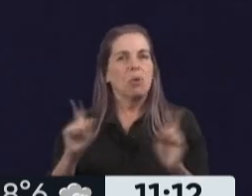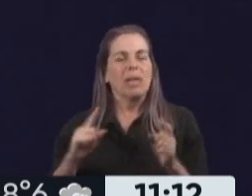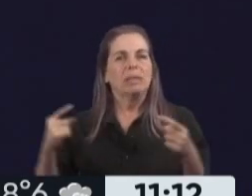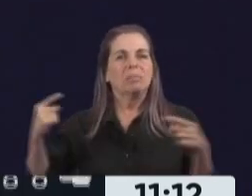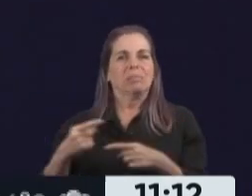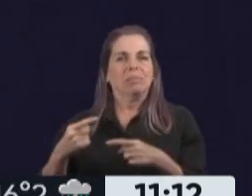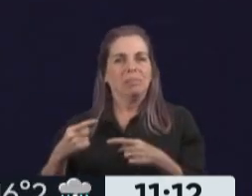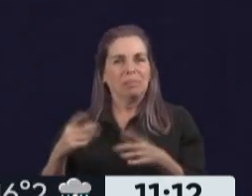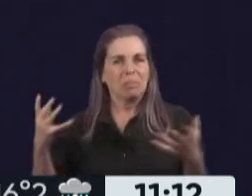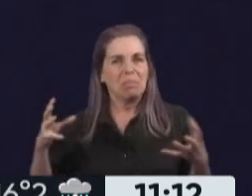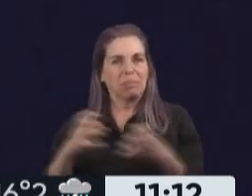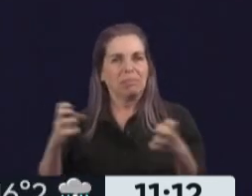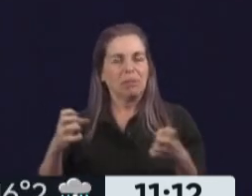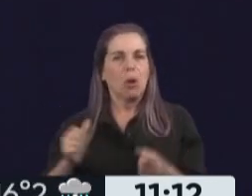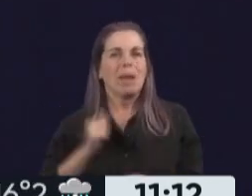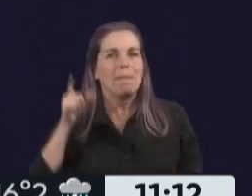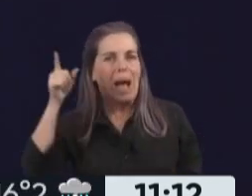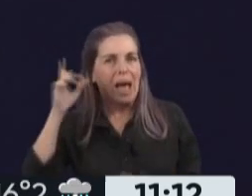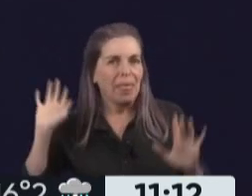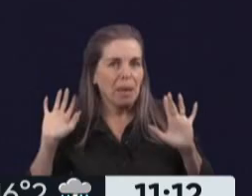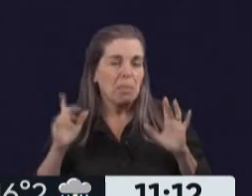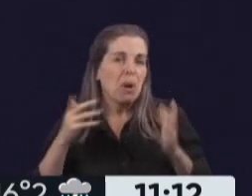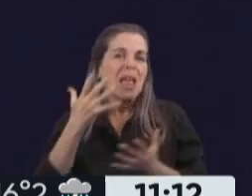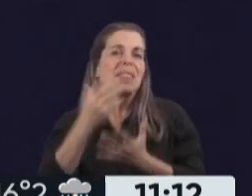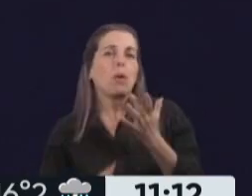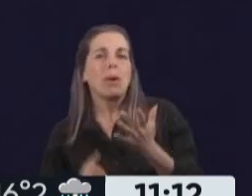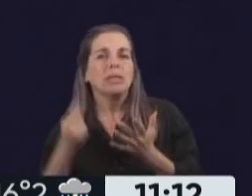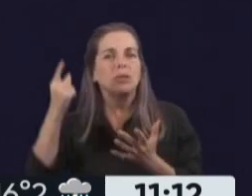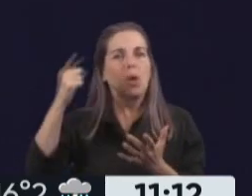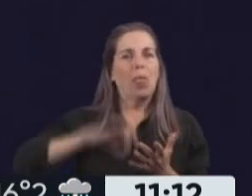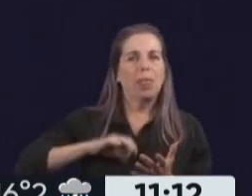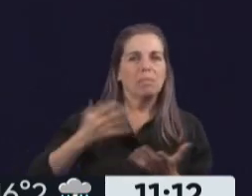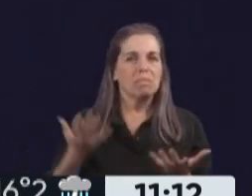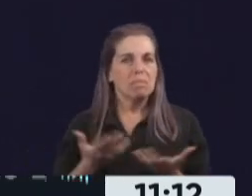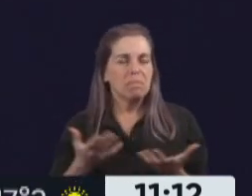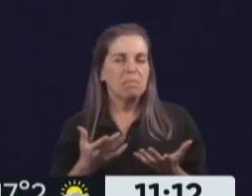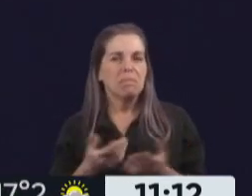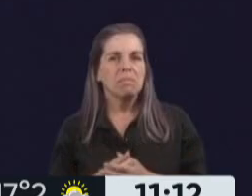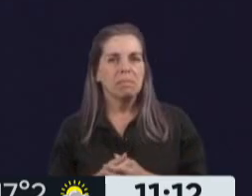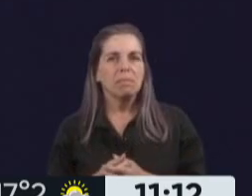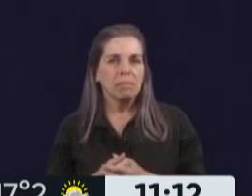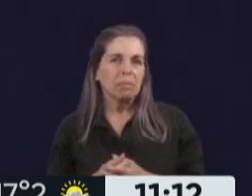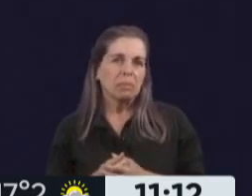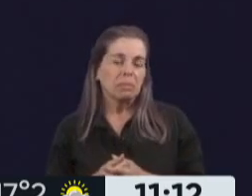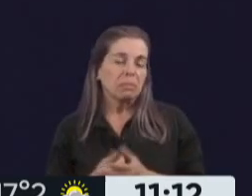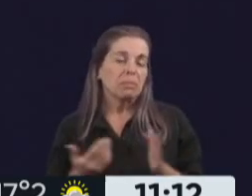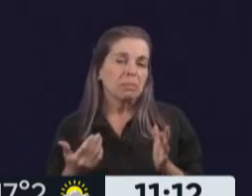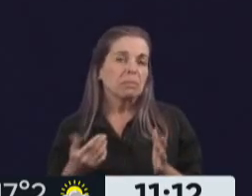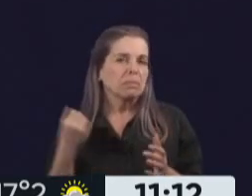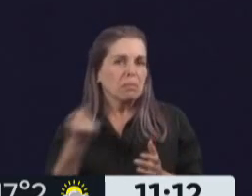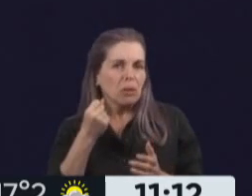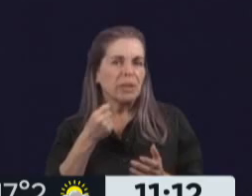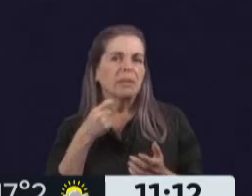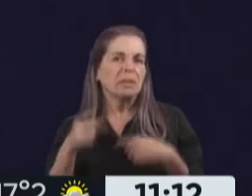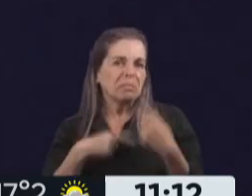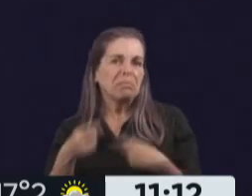conflicto. Por supuesto que lo que vos describís amerita que las partes sigan conversando y sigan viendo a